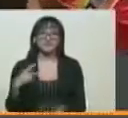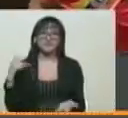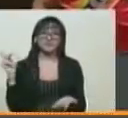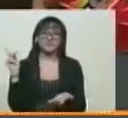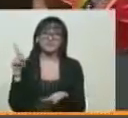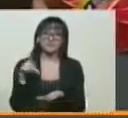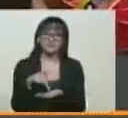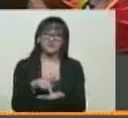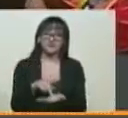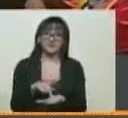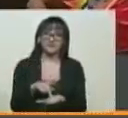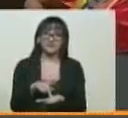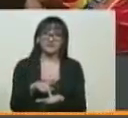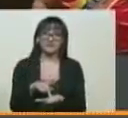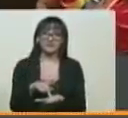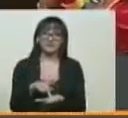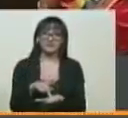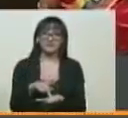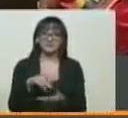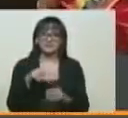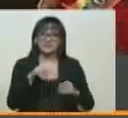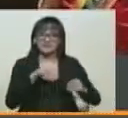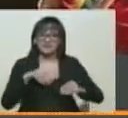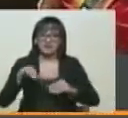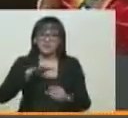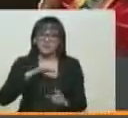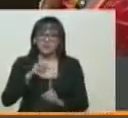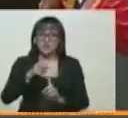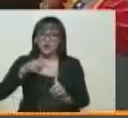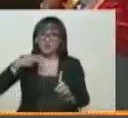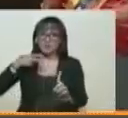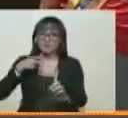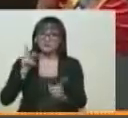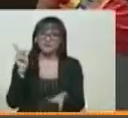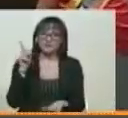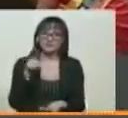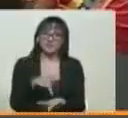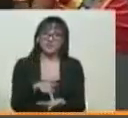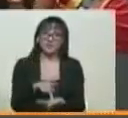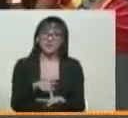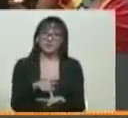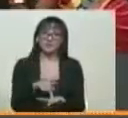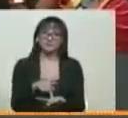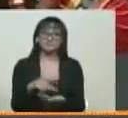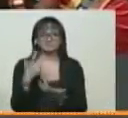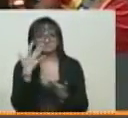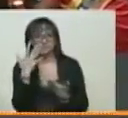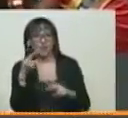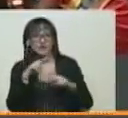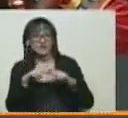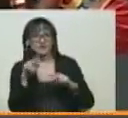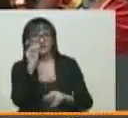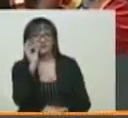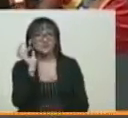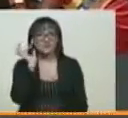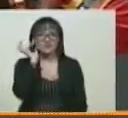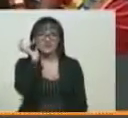toqué tierra de Amazonas y vi a estos niños y